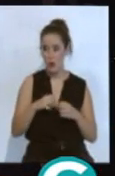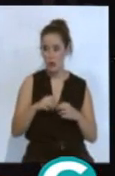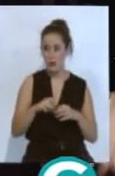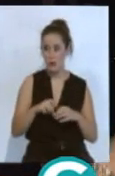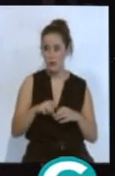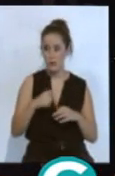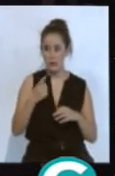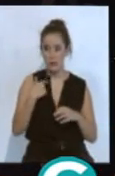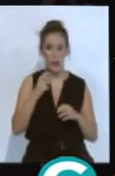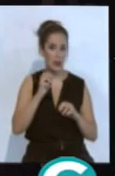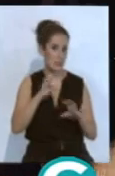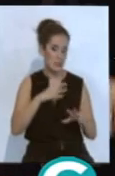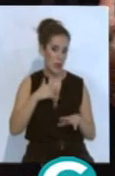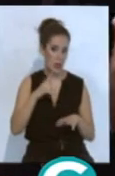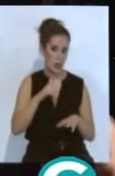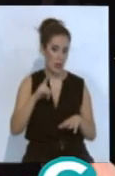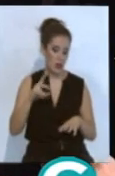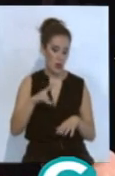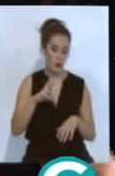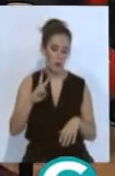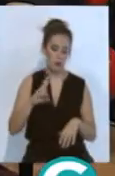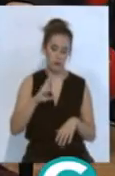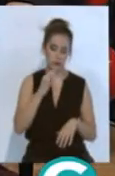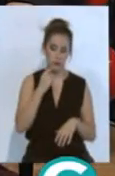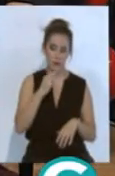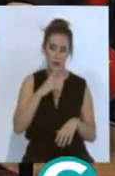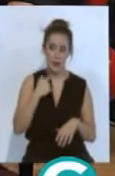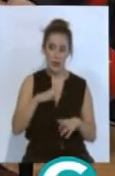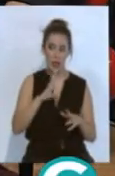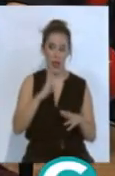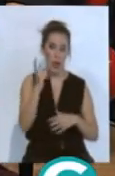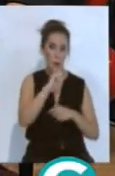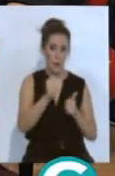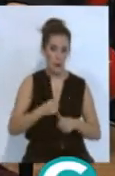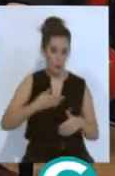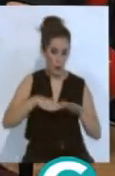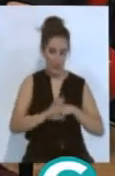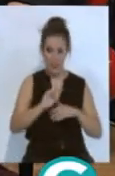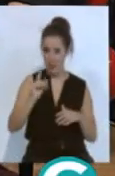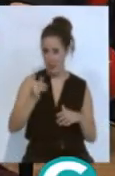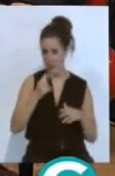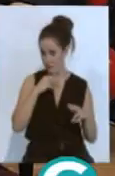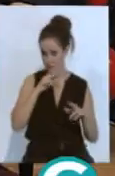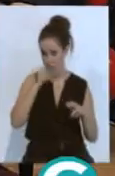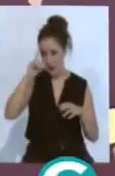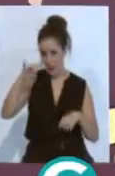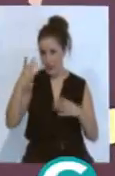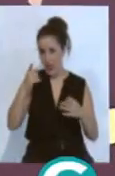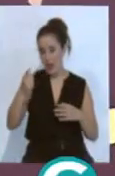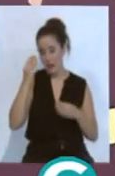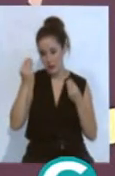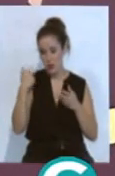Y esa se quedó en el tintero. Vamos, de hecho el boceto lo teníamos. Claro. Estaba guardado en un cajón. O sea, que habéis rescatado una idea. Rescatado una idea